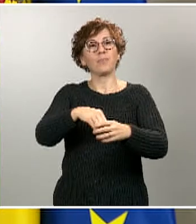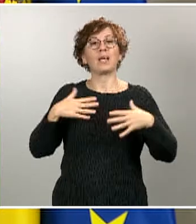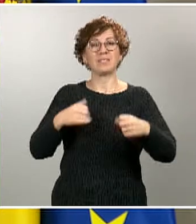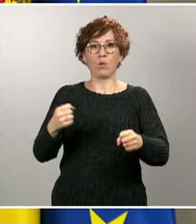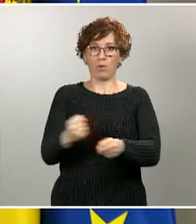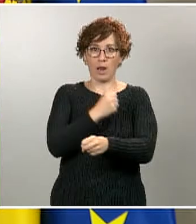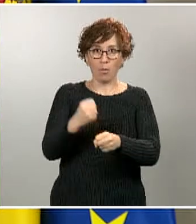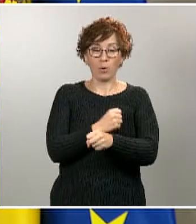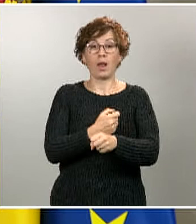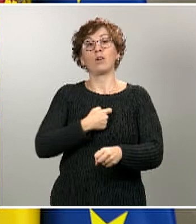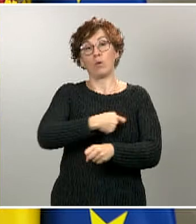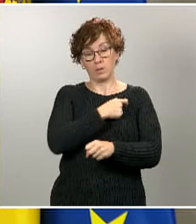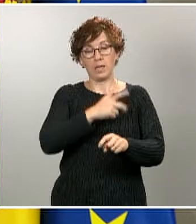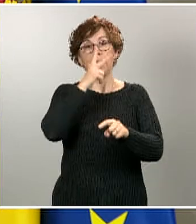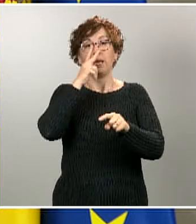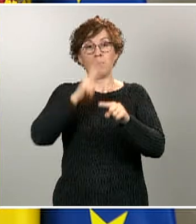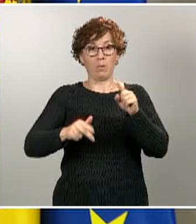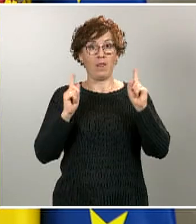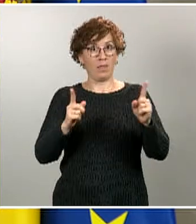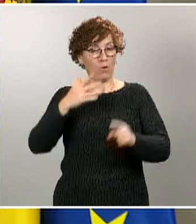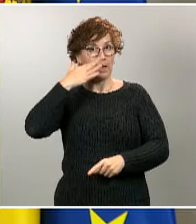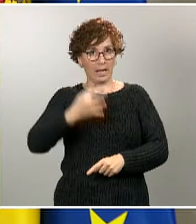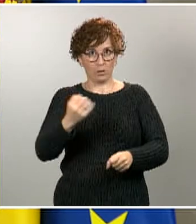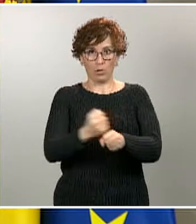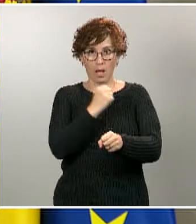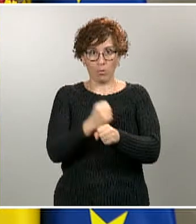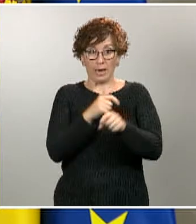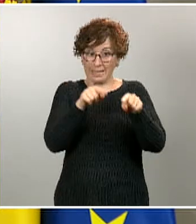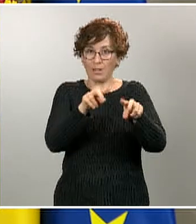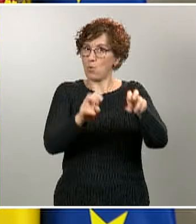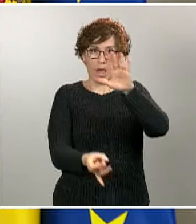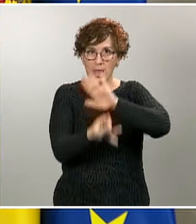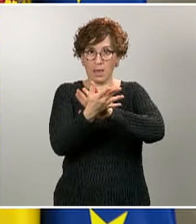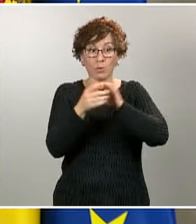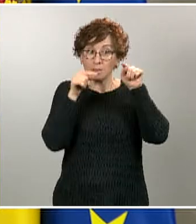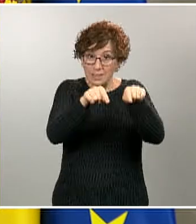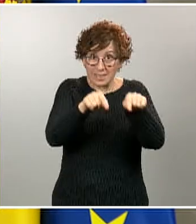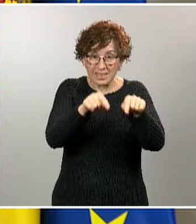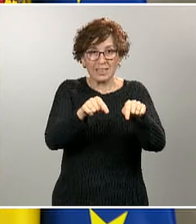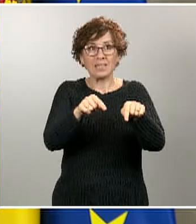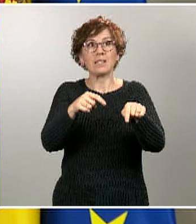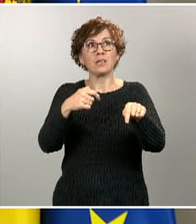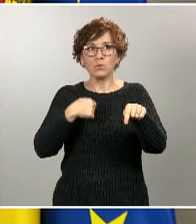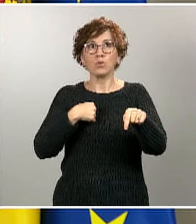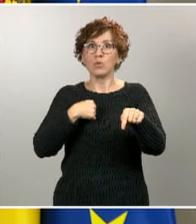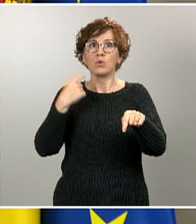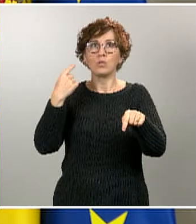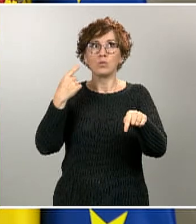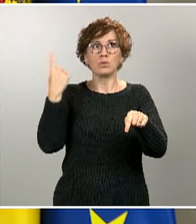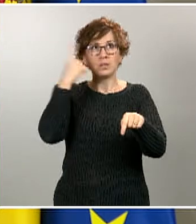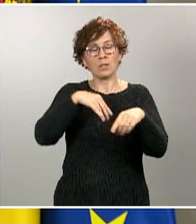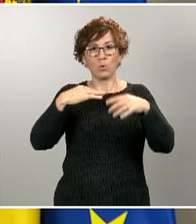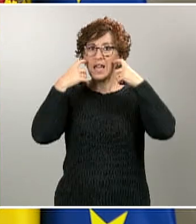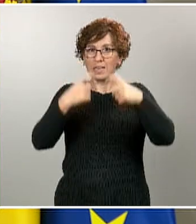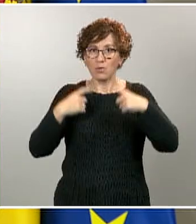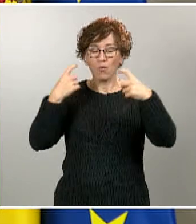riesgos laborales. Y nosotros entendemos que aquí se ha hecho un esfuerzo que vuelvo a querer agradecer a todas las personas implicadas para